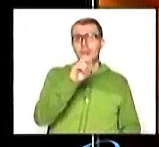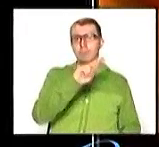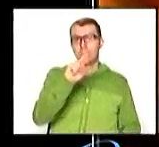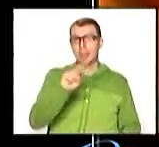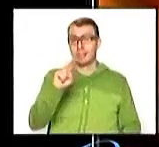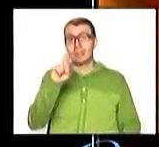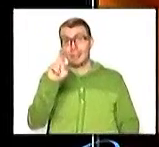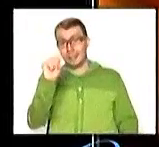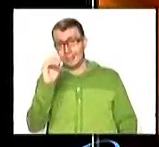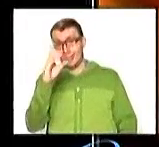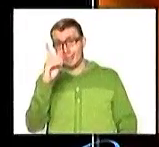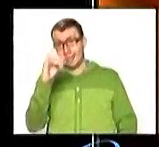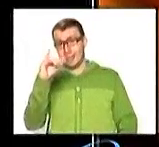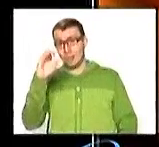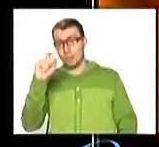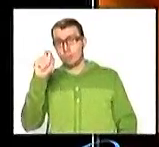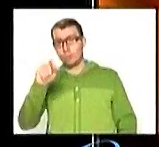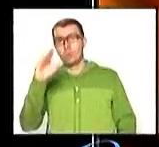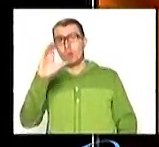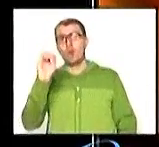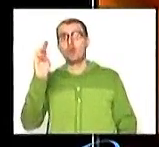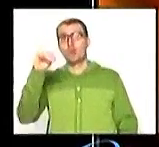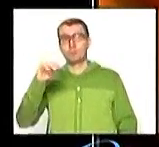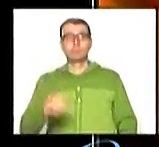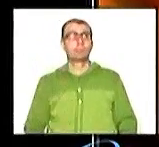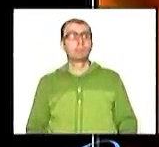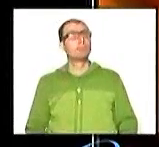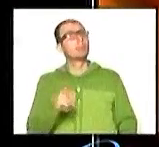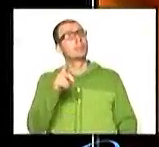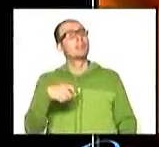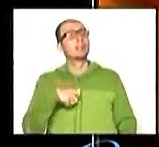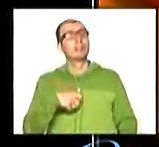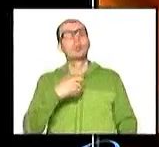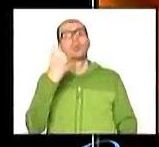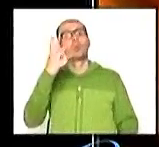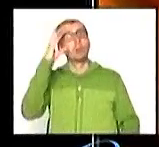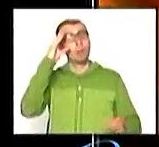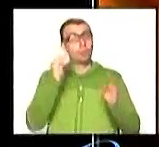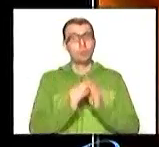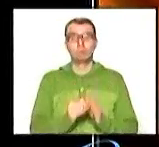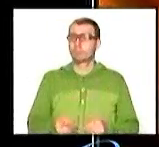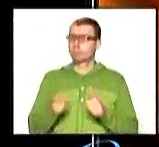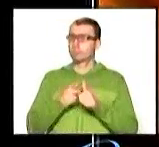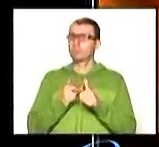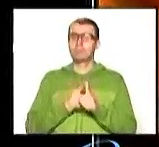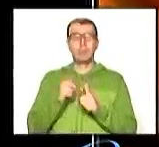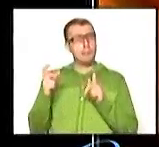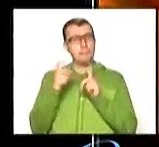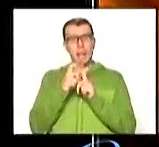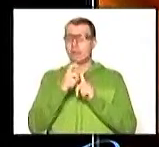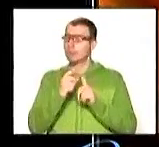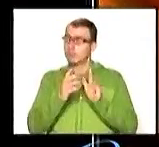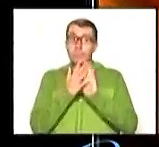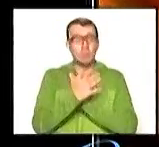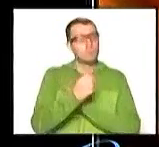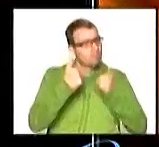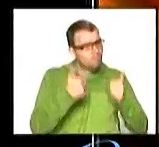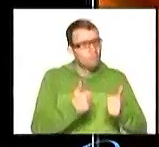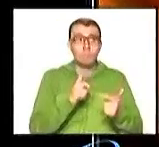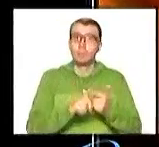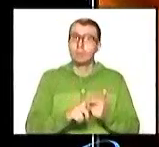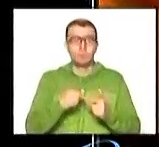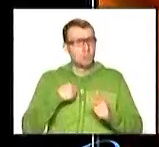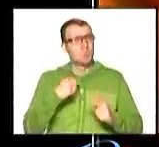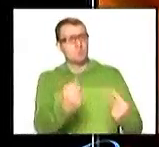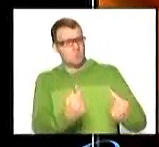manimesradio.com, ahí están los Cuatro Acuerdos. Eso. Ahí están. Sé impecable con la palabra. Acuerdos. No tomes nada